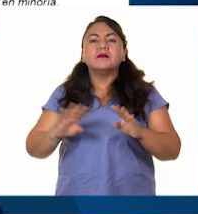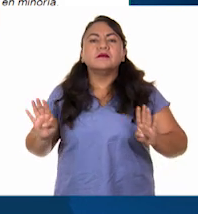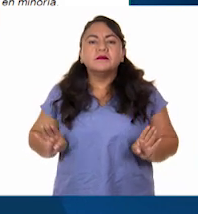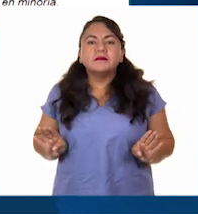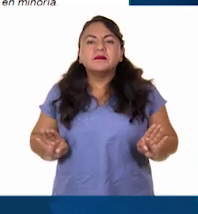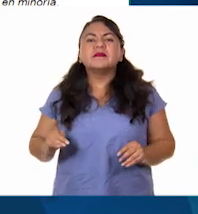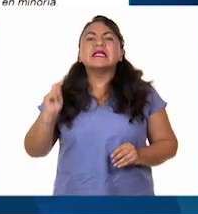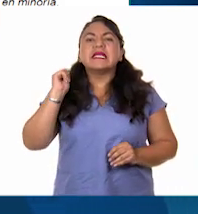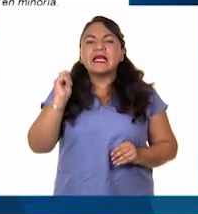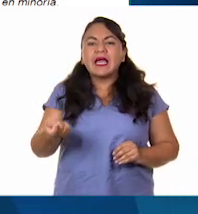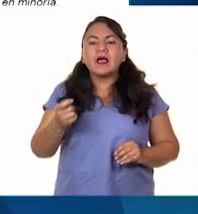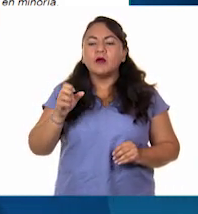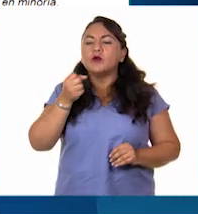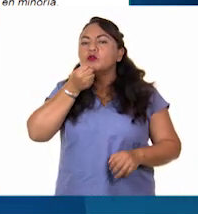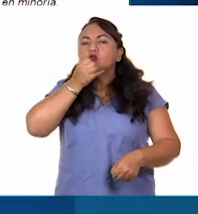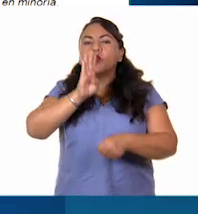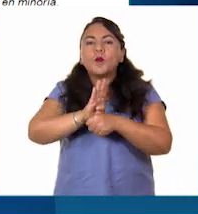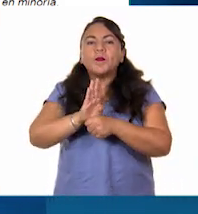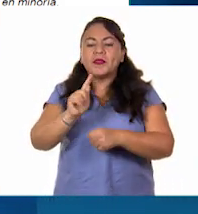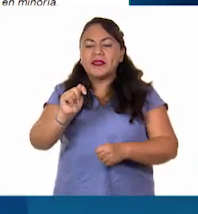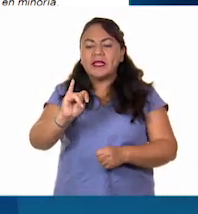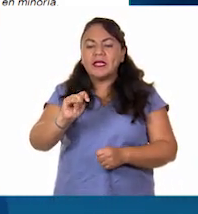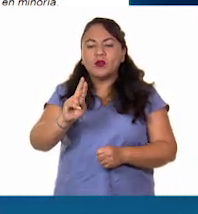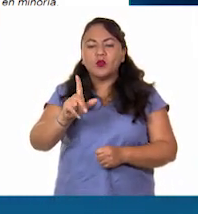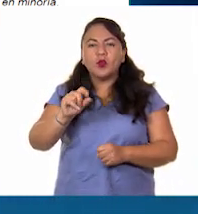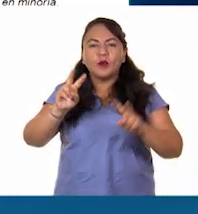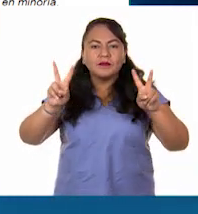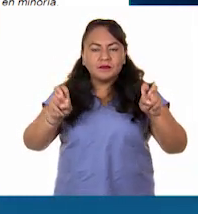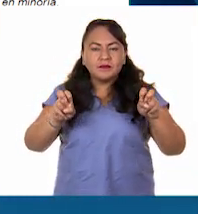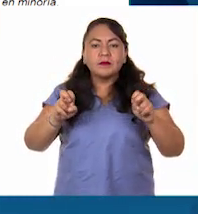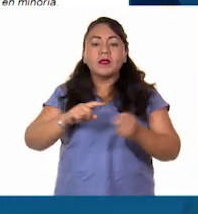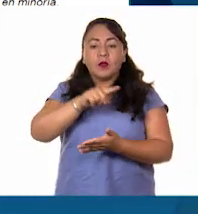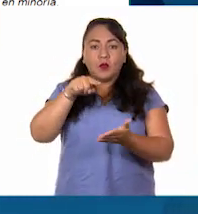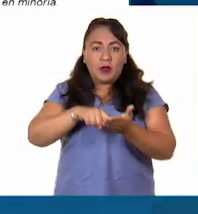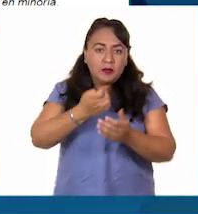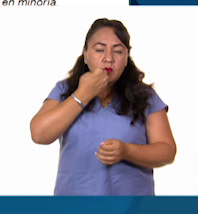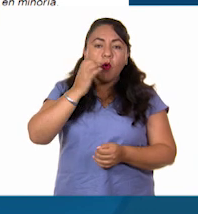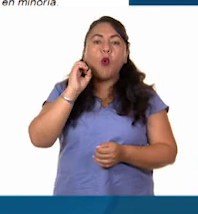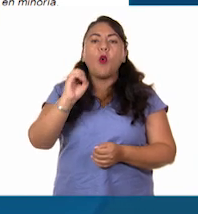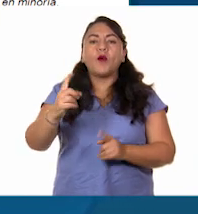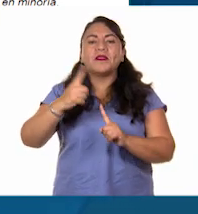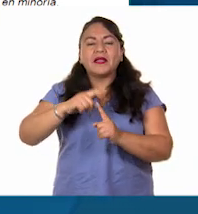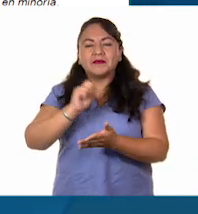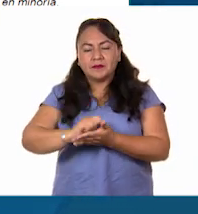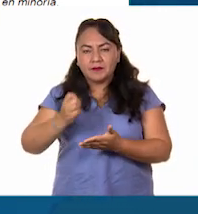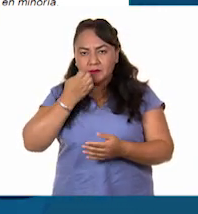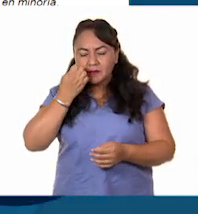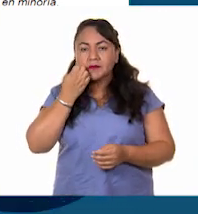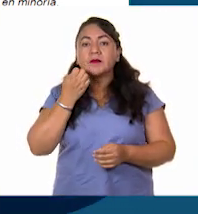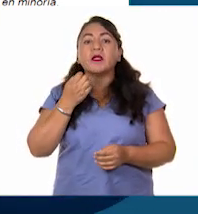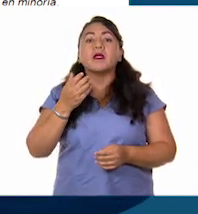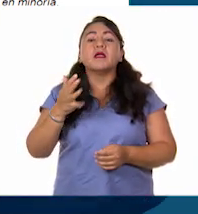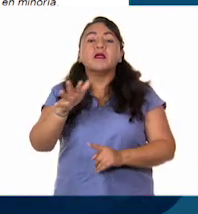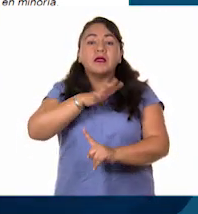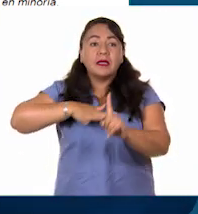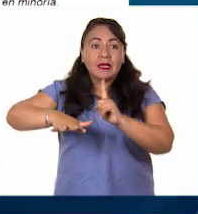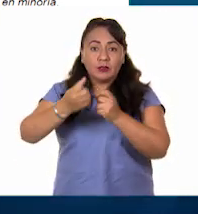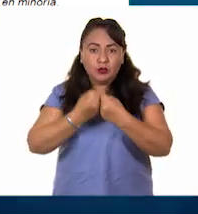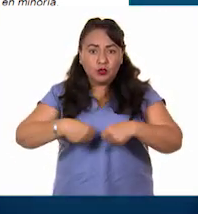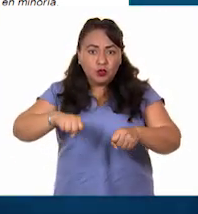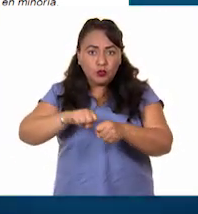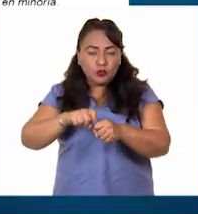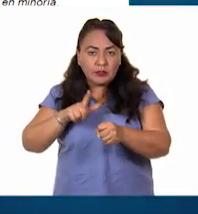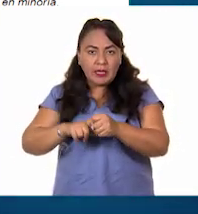que se refieren a los subtítulos en la escuela y en las tareas escolares, y en lo social. Me llama